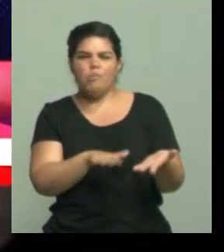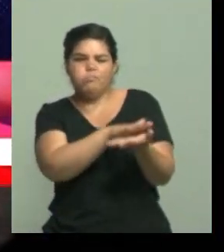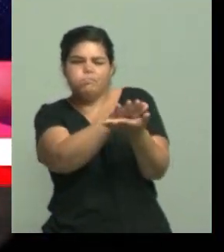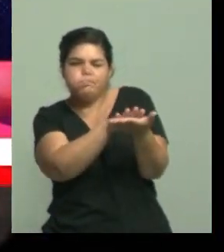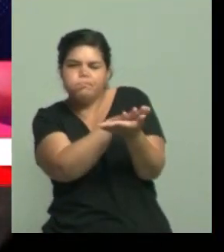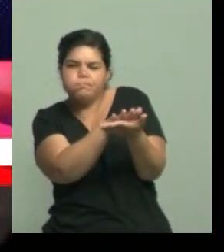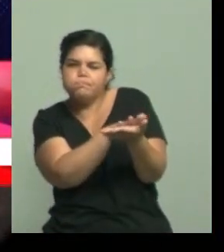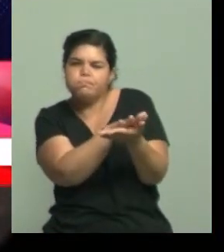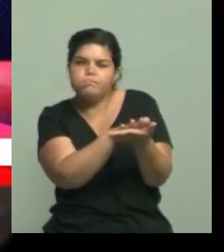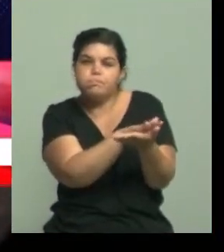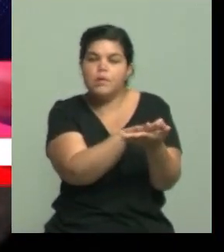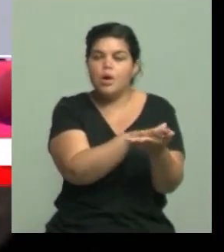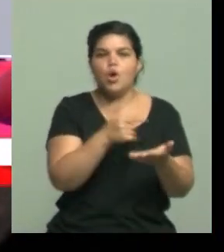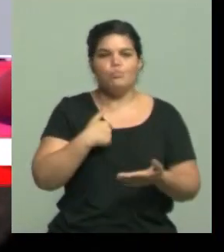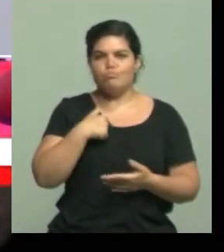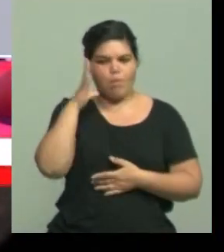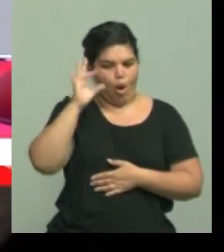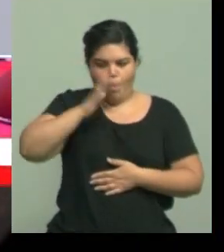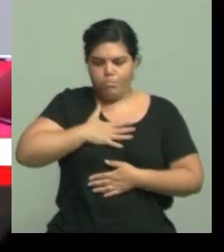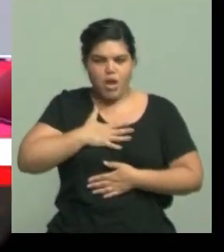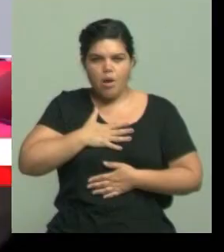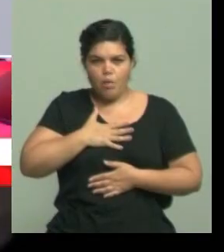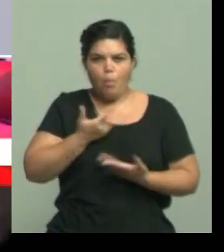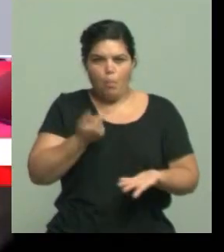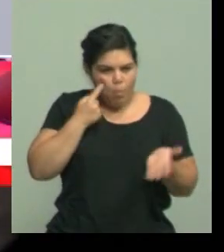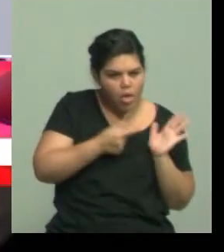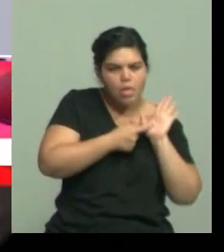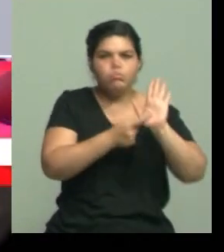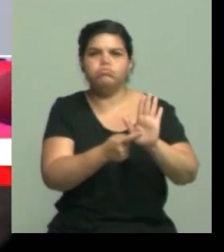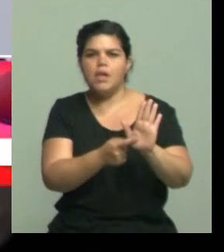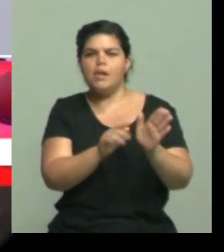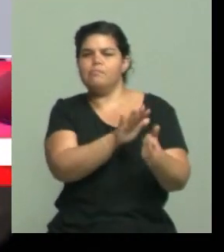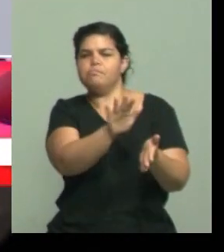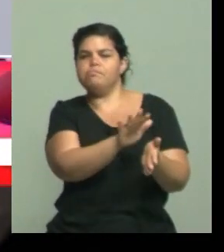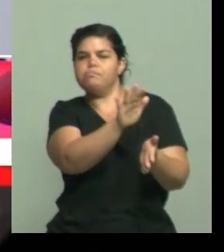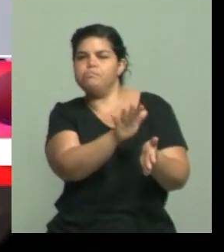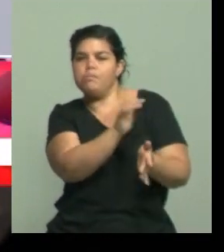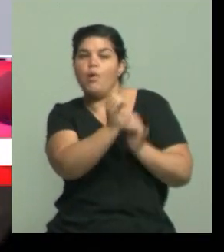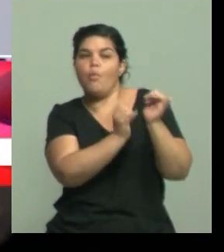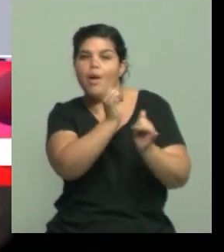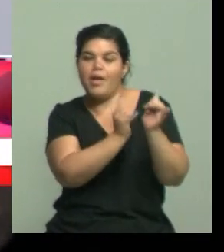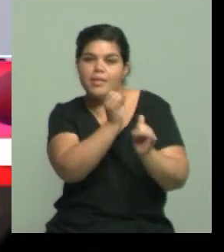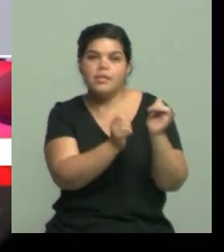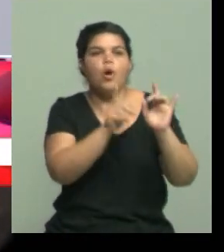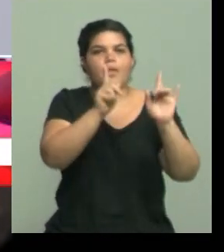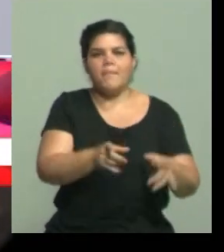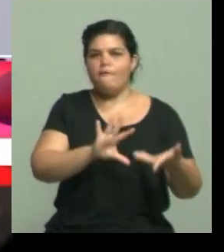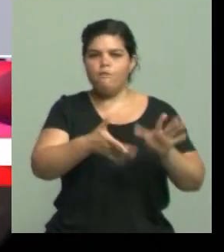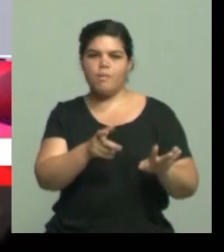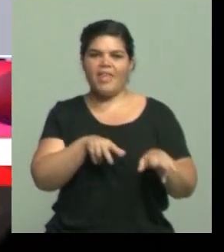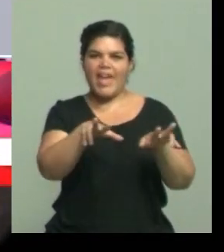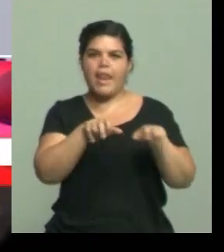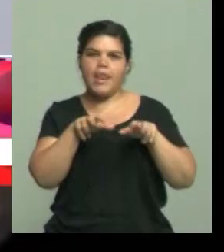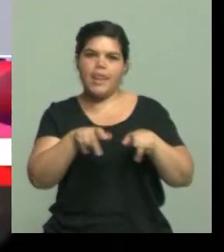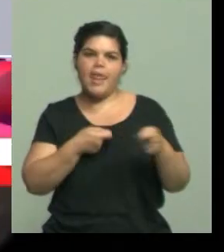influir en sentido de que yo creo esto y trato de mostrártelo, o porque además hay otros factores de negocios y